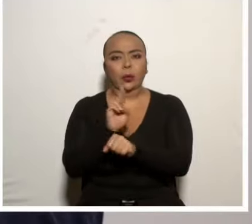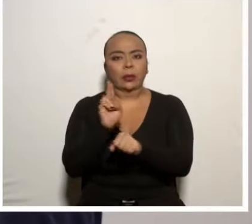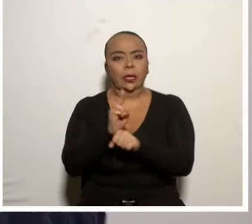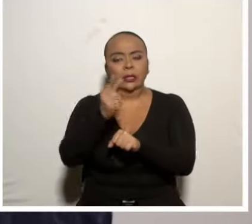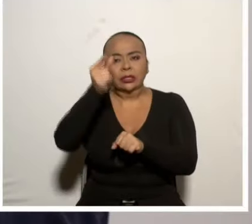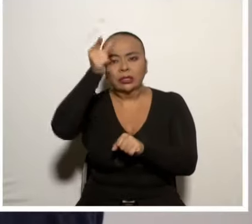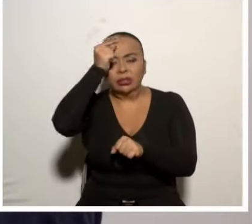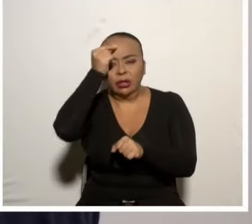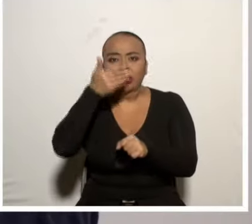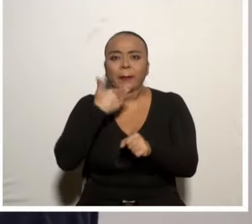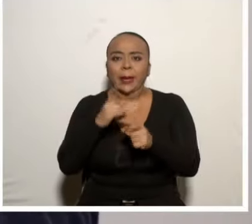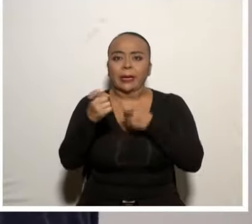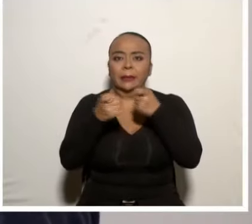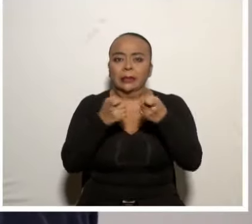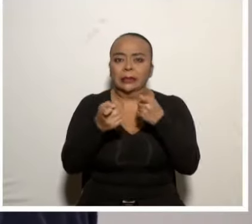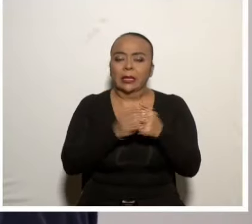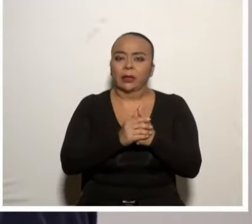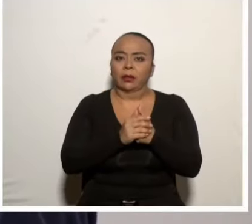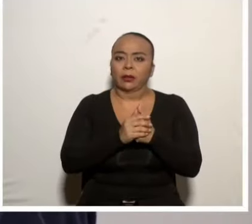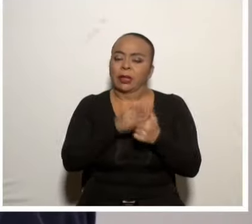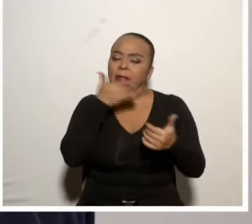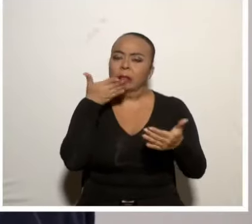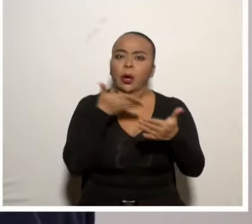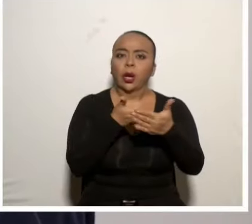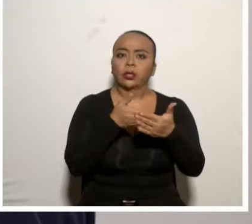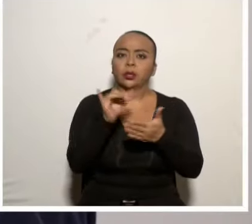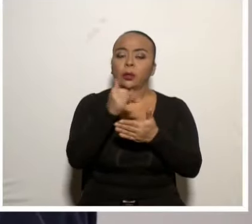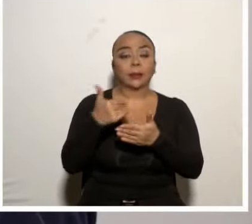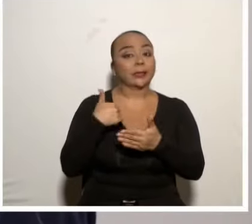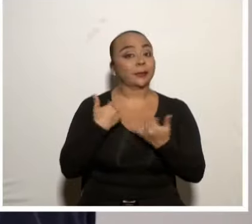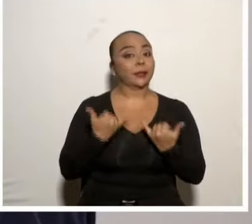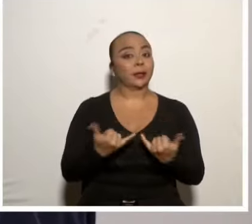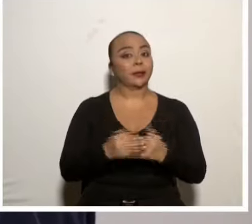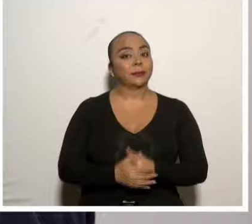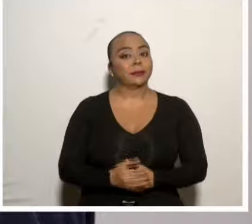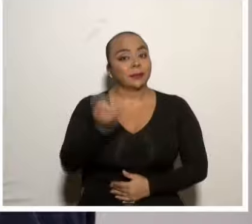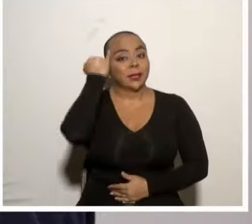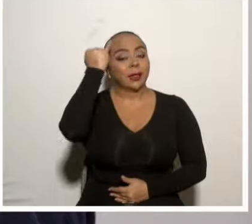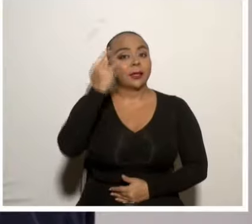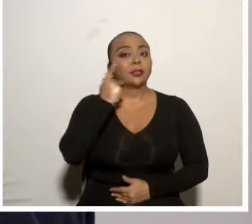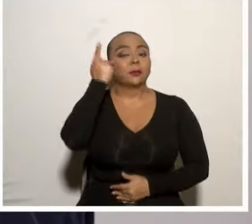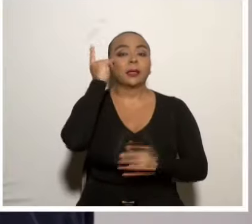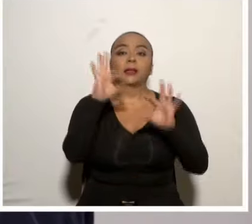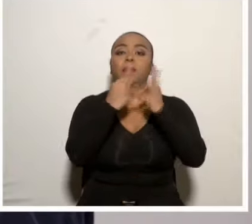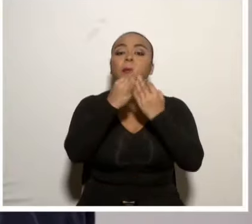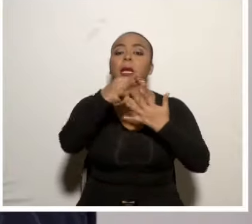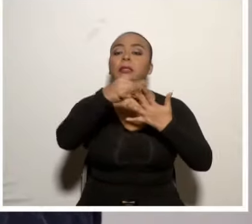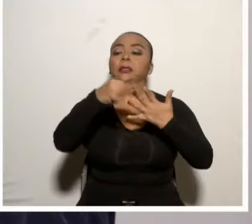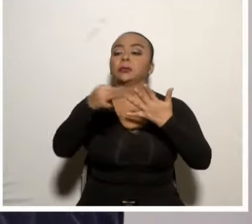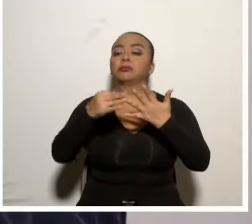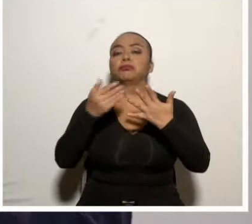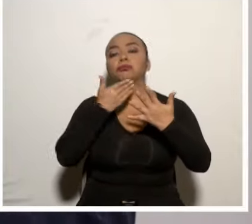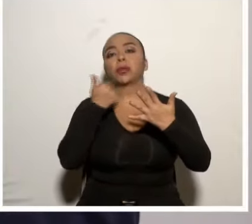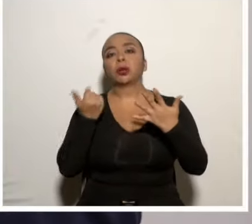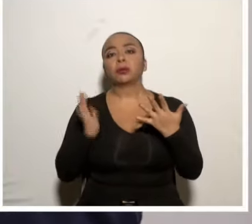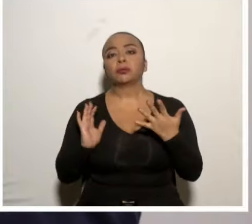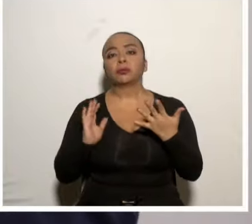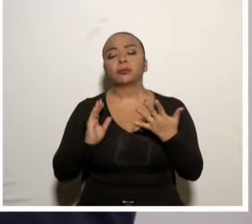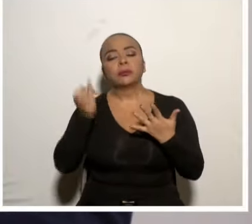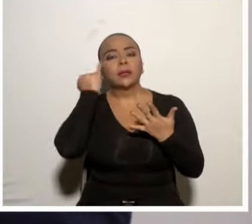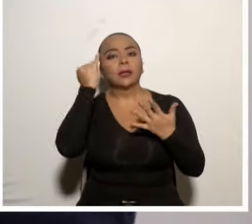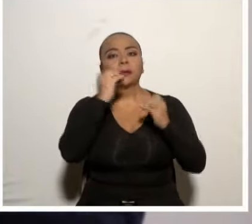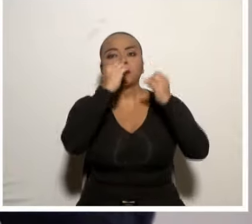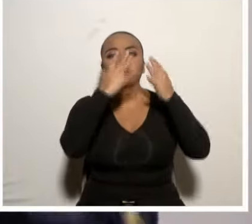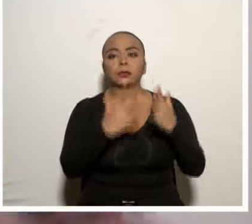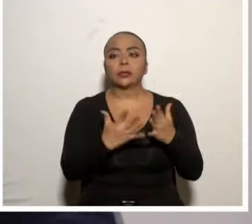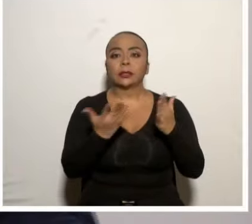tonto, mal administrado, doloso, como el que tenemos, la idea es que los padres de familia escojan las mejores opciones, la idea es que los